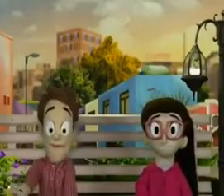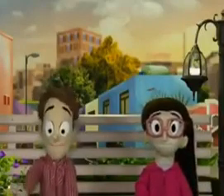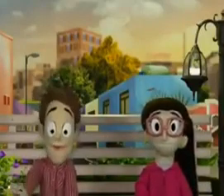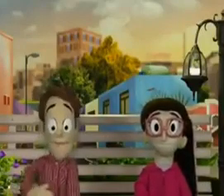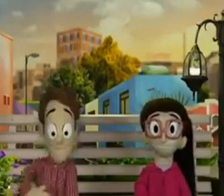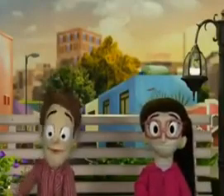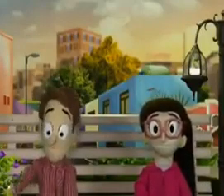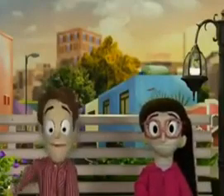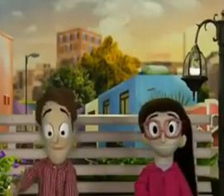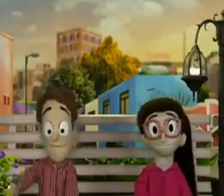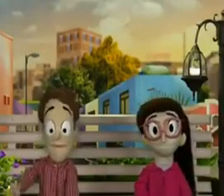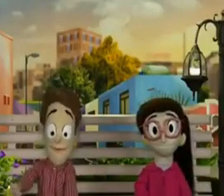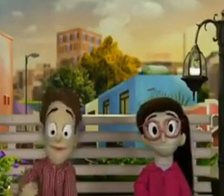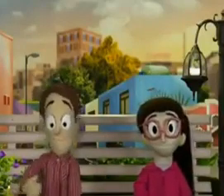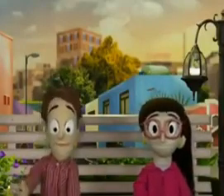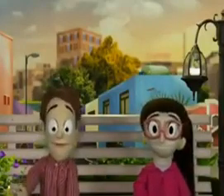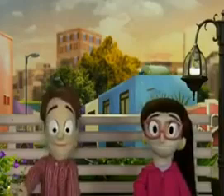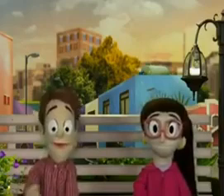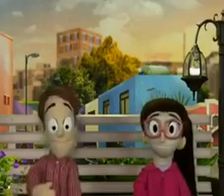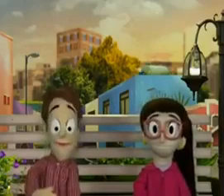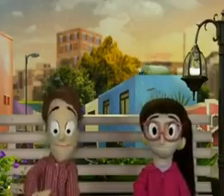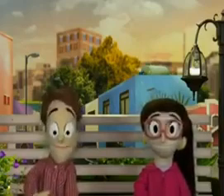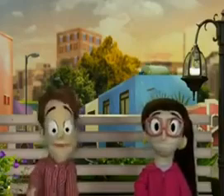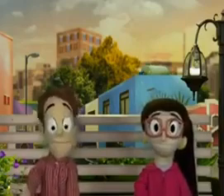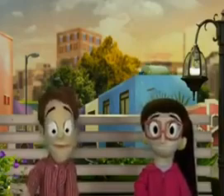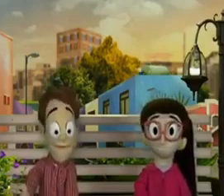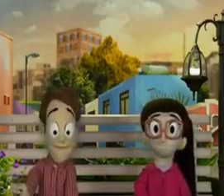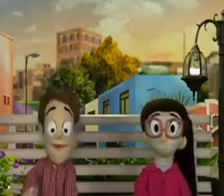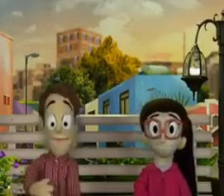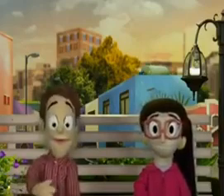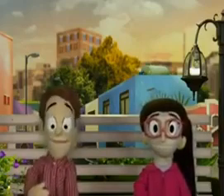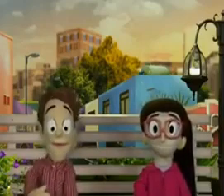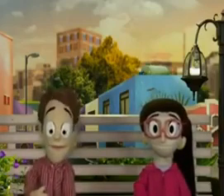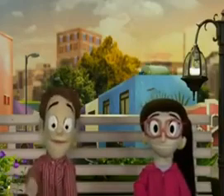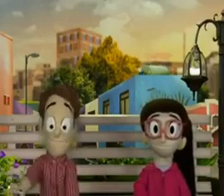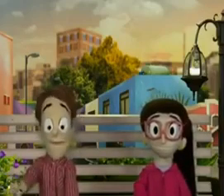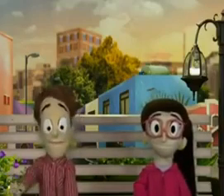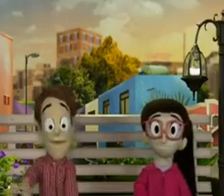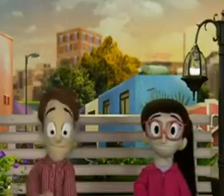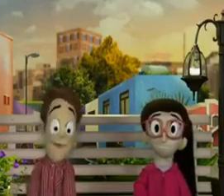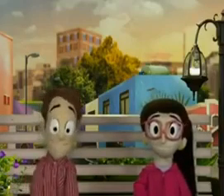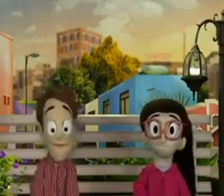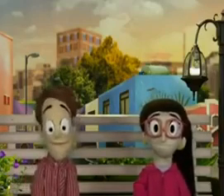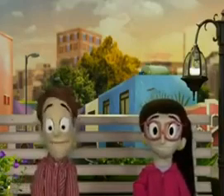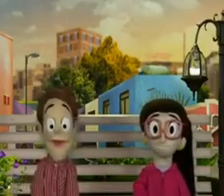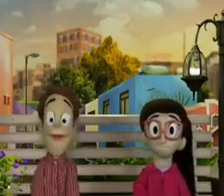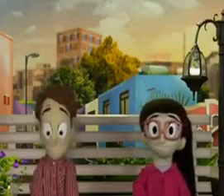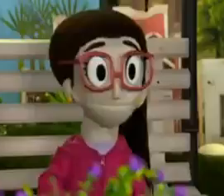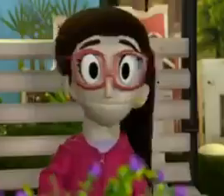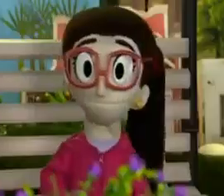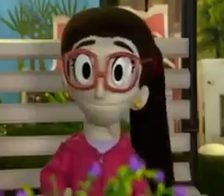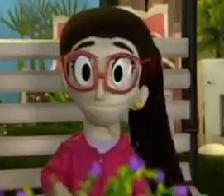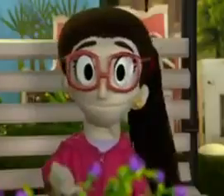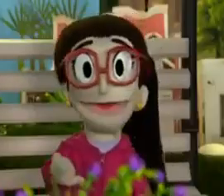papás, cuéntales todo lo que te preocupa y pídeles que juntos investiguen, aprendan y sepan qué pueden